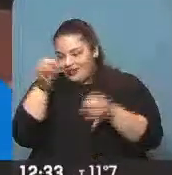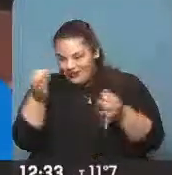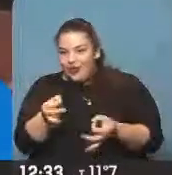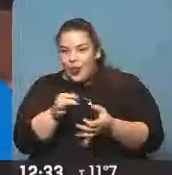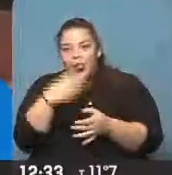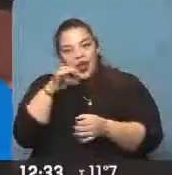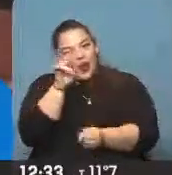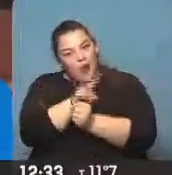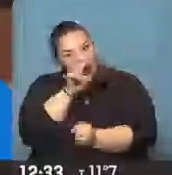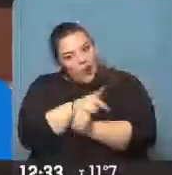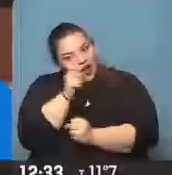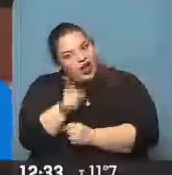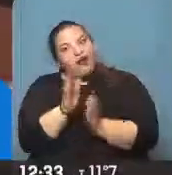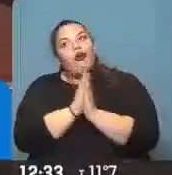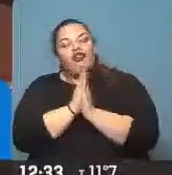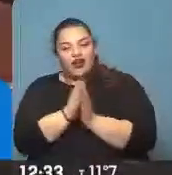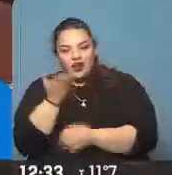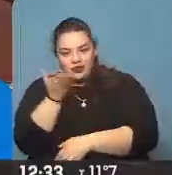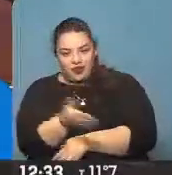por favor